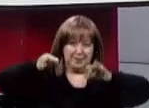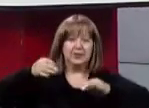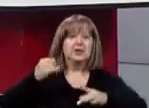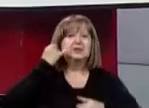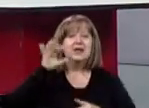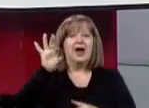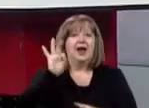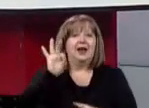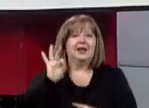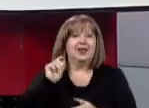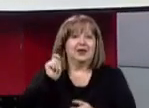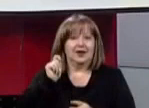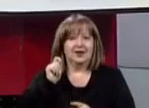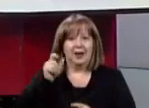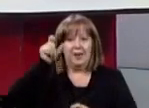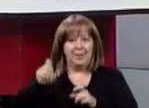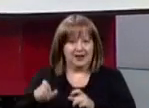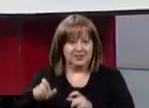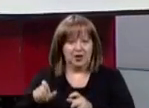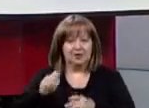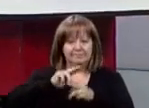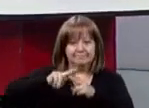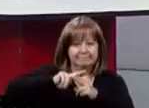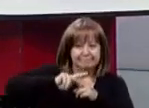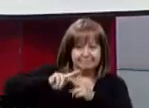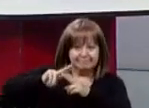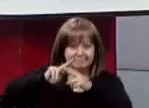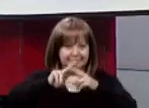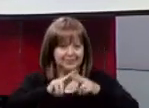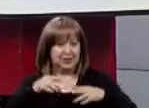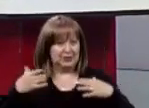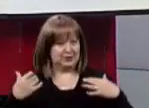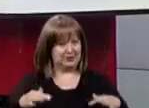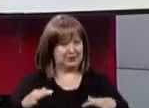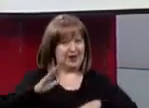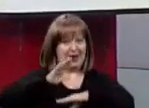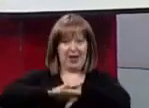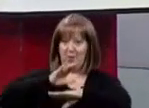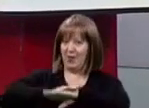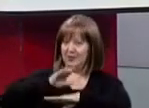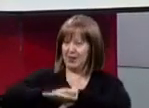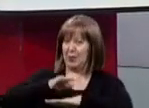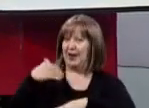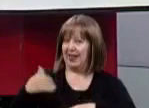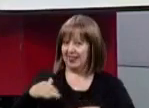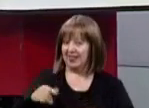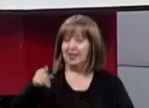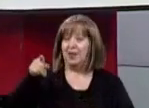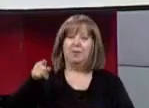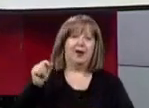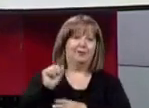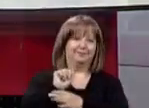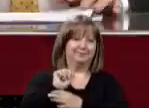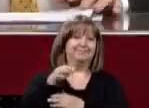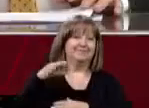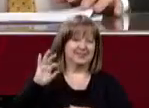estaría elegido el hombre que se va a encargar de esa refacción, Gisela Campos. Qué responsabilidad, ¿eh? Qué desafío también, pero está a la altura porque es un gran